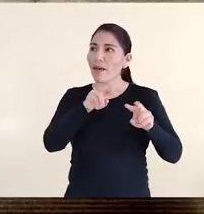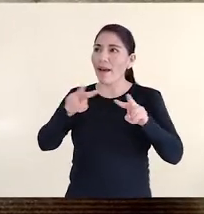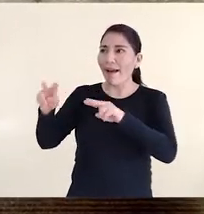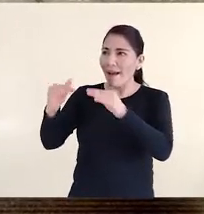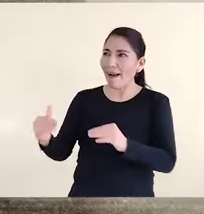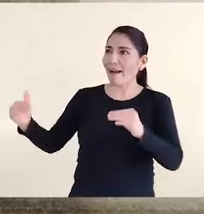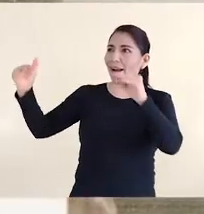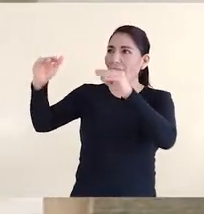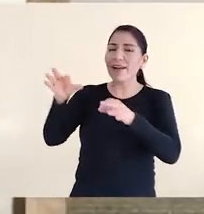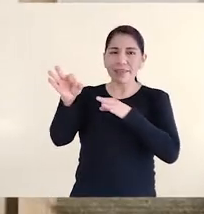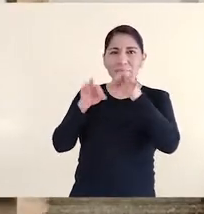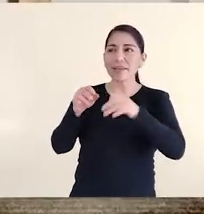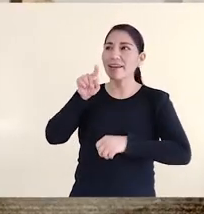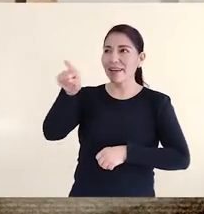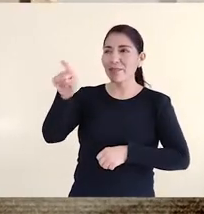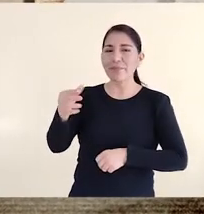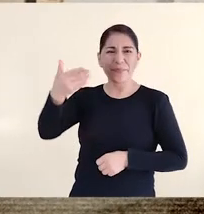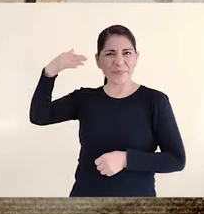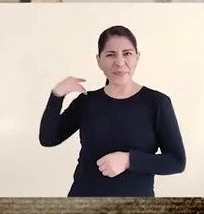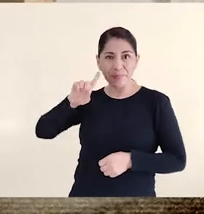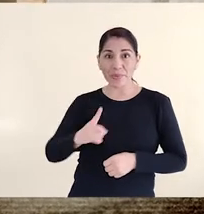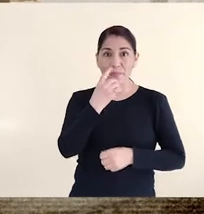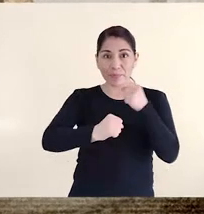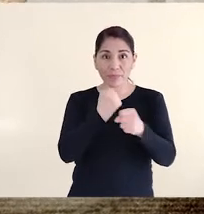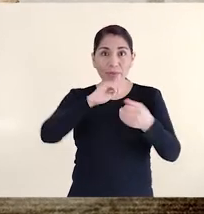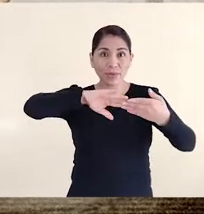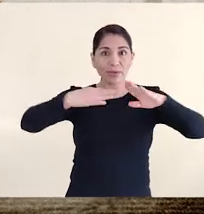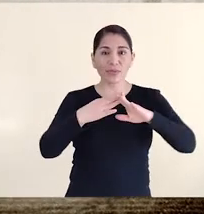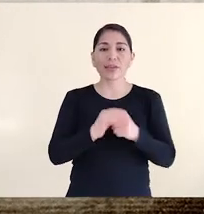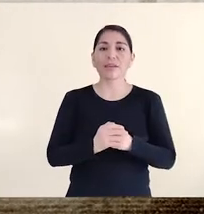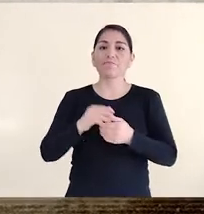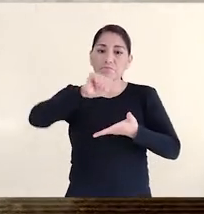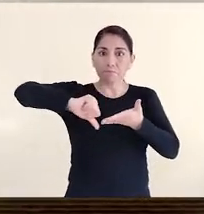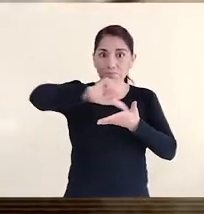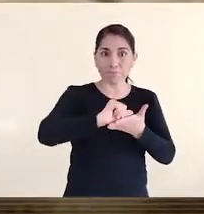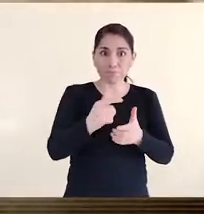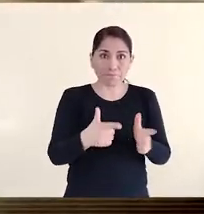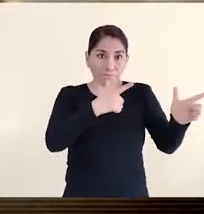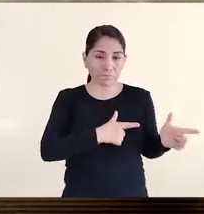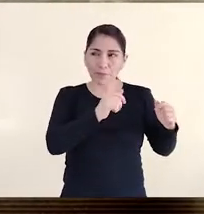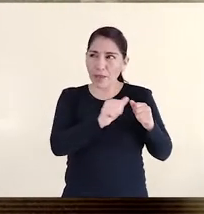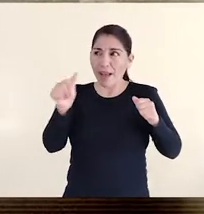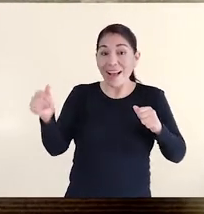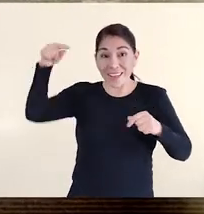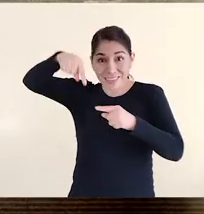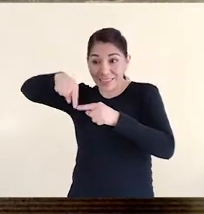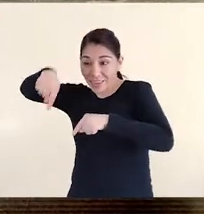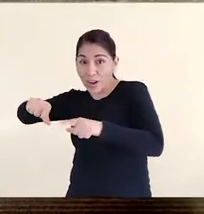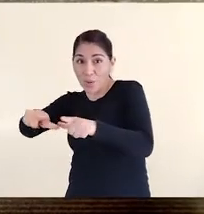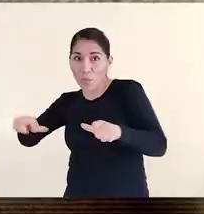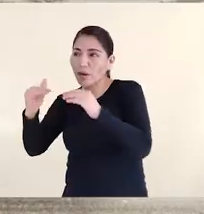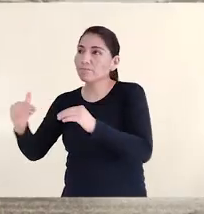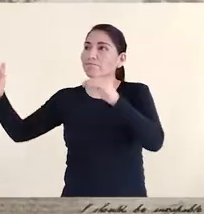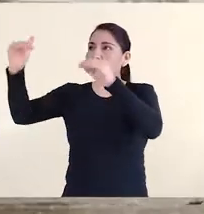altura describe lo que era mucho más evidente en los primeros años de la ciudad. Una suave pendiente desde la Plaza de Armas hasta este